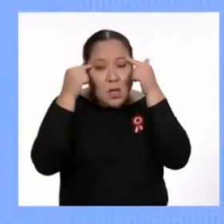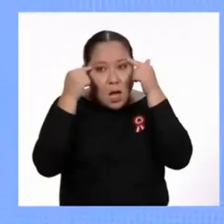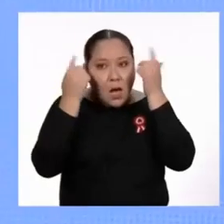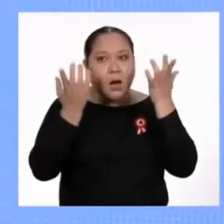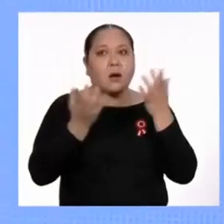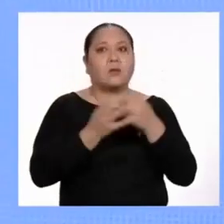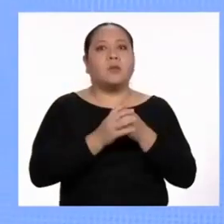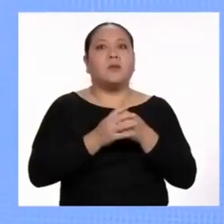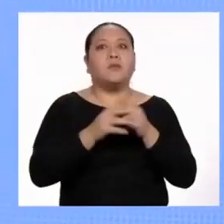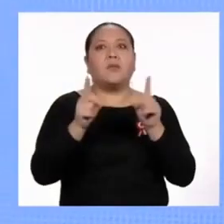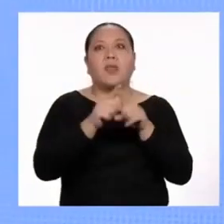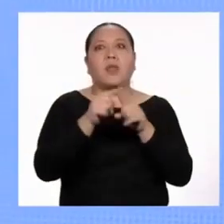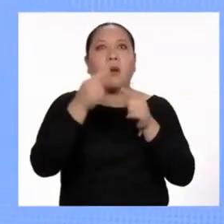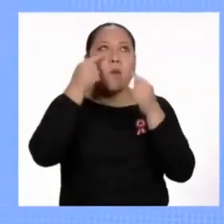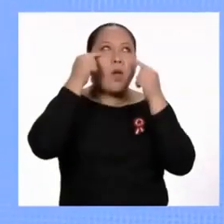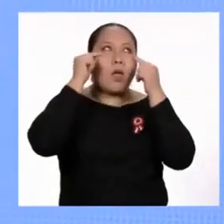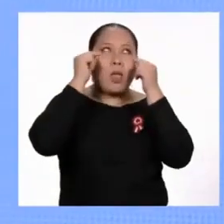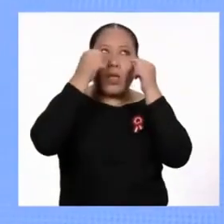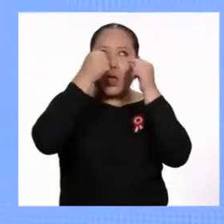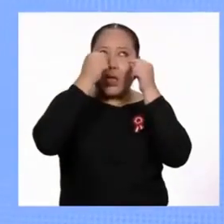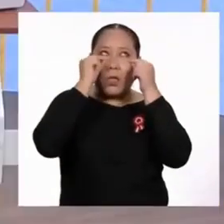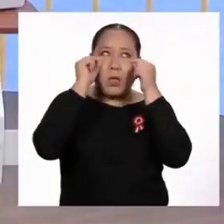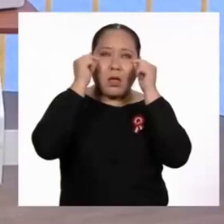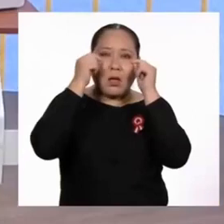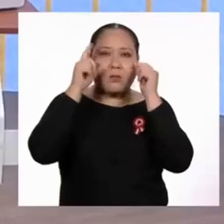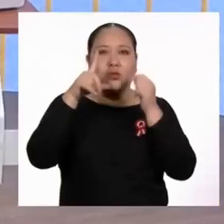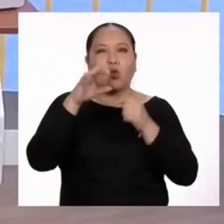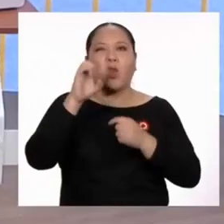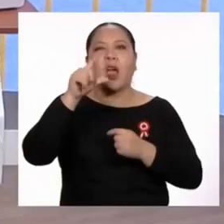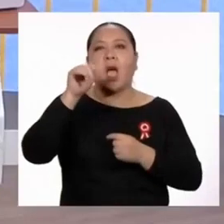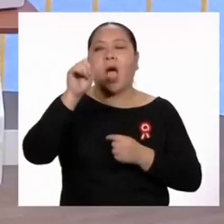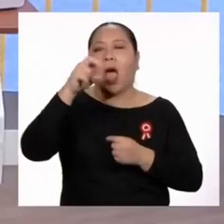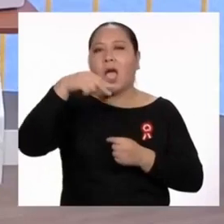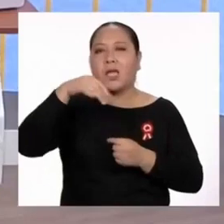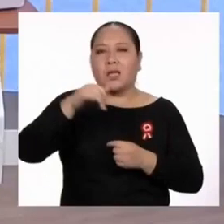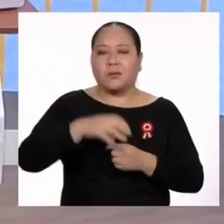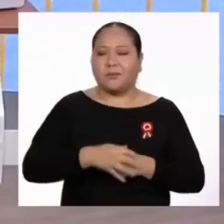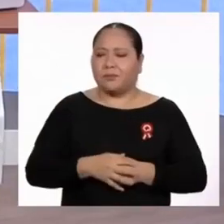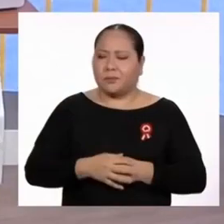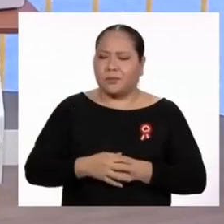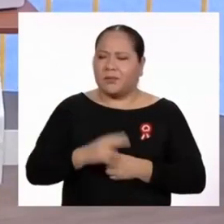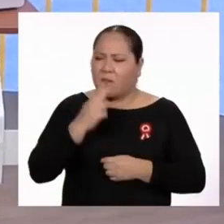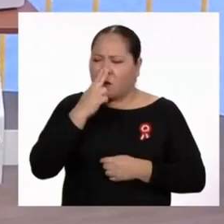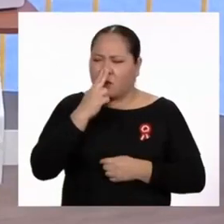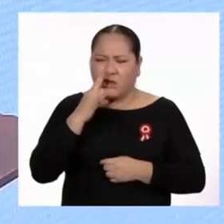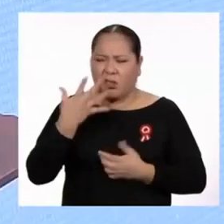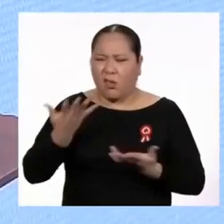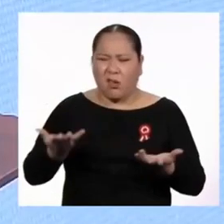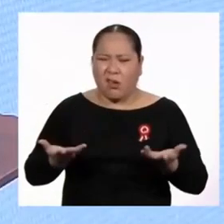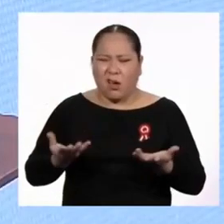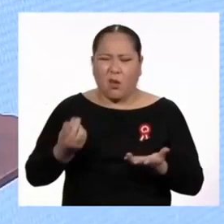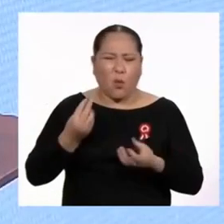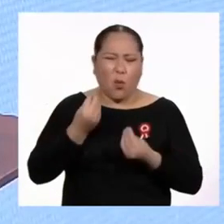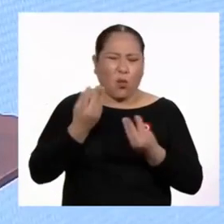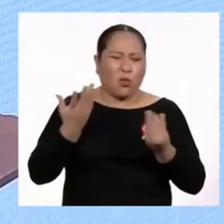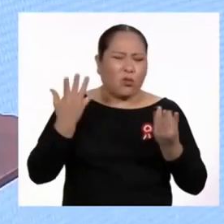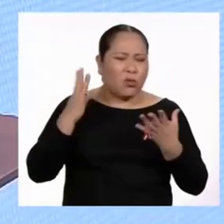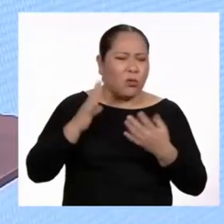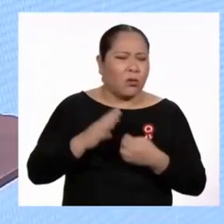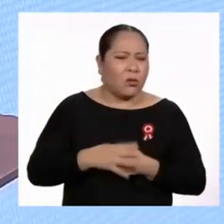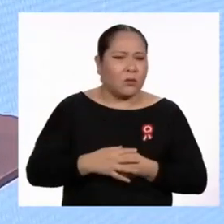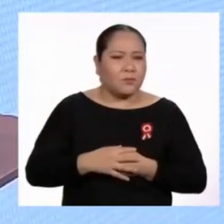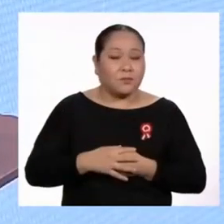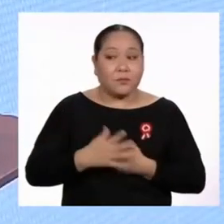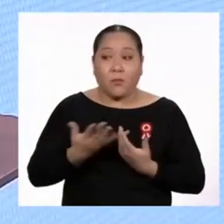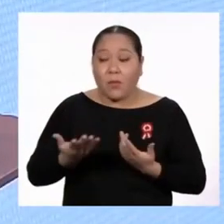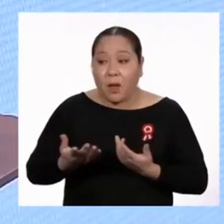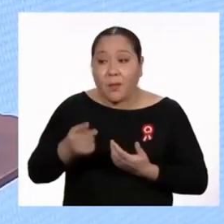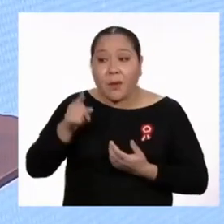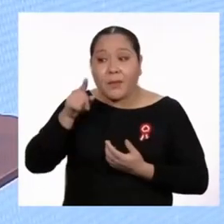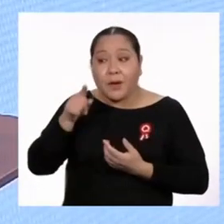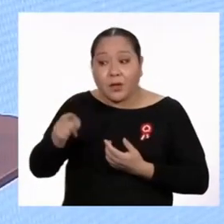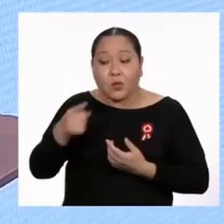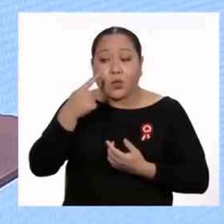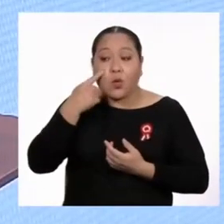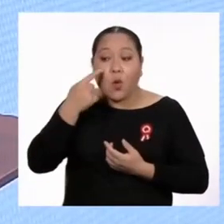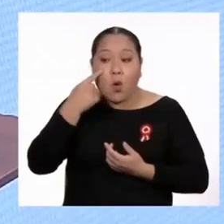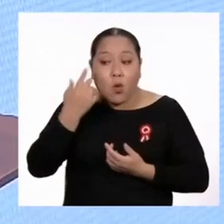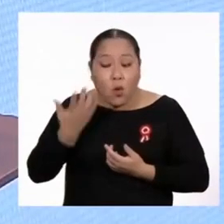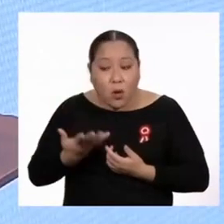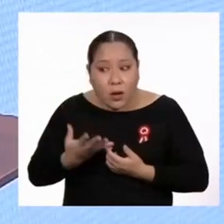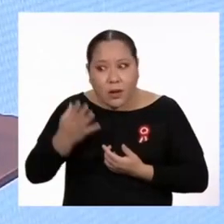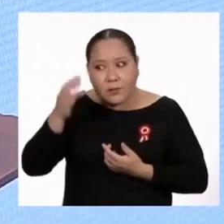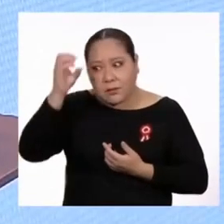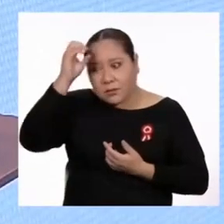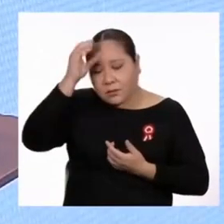hasta legañas. Tocino, no exageres. Además, para tu